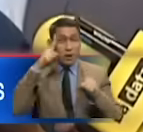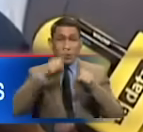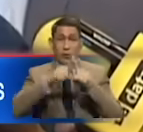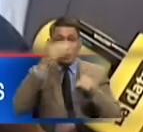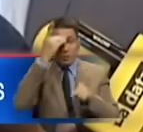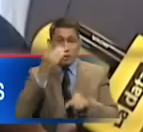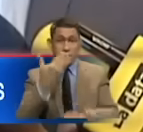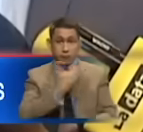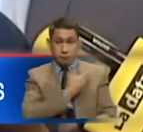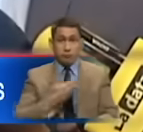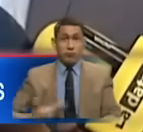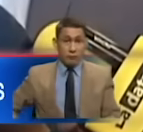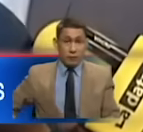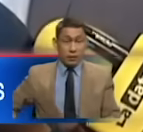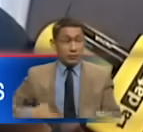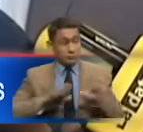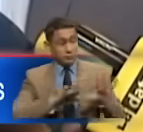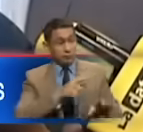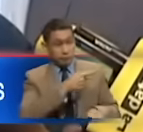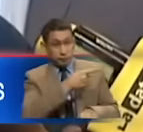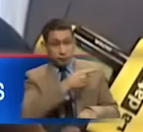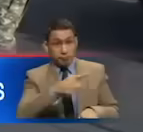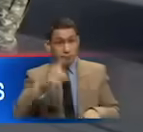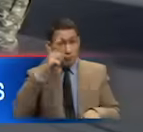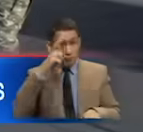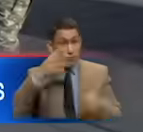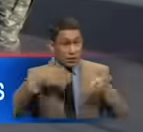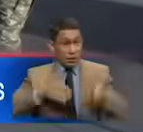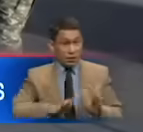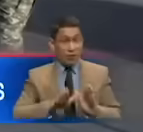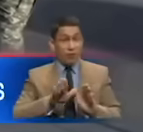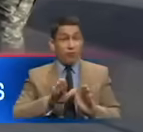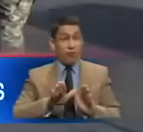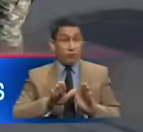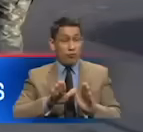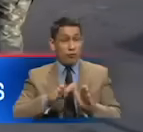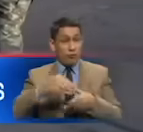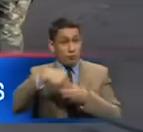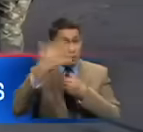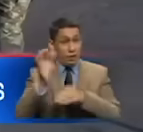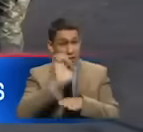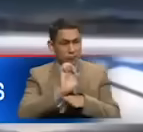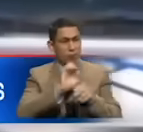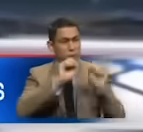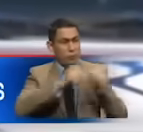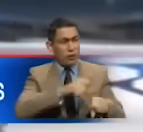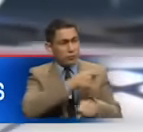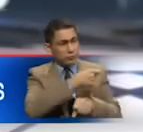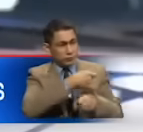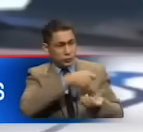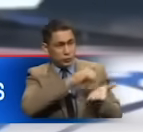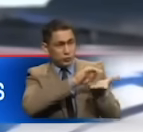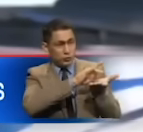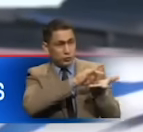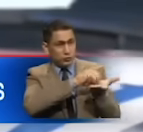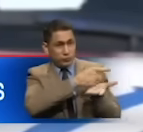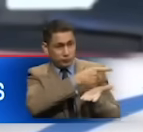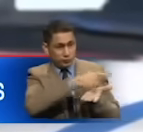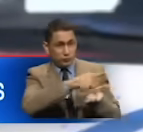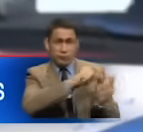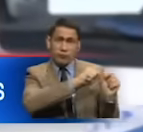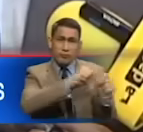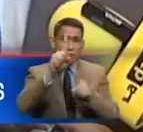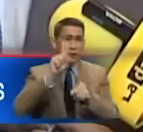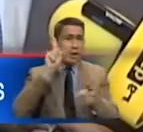la expulsión de los PPLs extranjeros. Ese documento establece protocolos para mejorar la cooperación internacional a través del intercambio